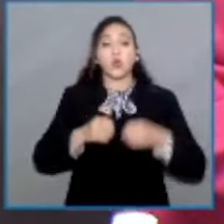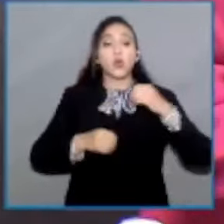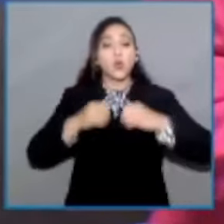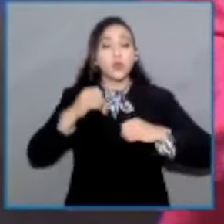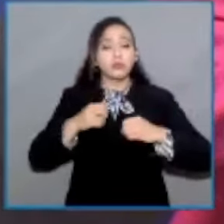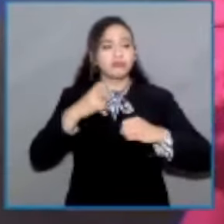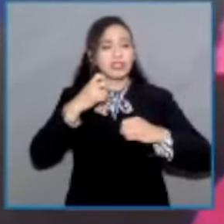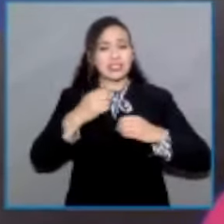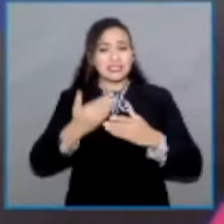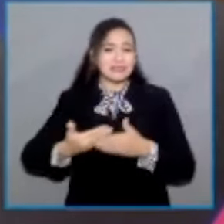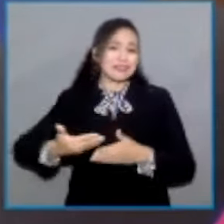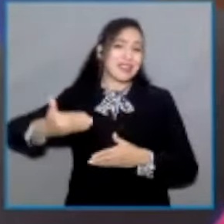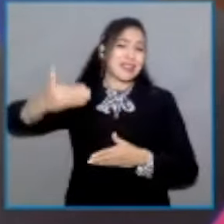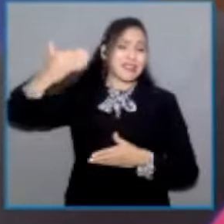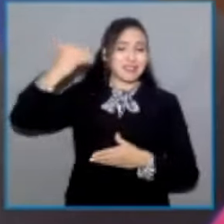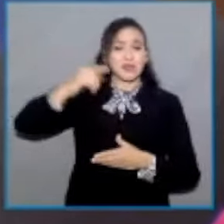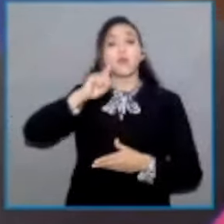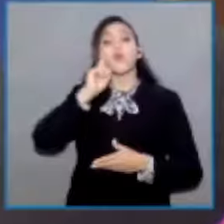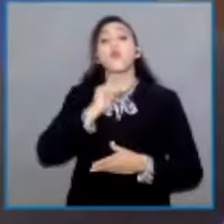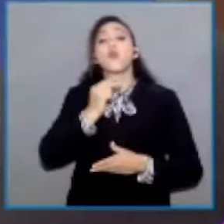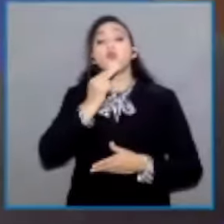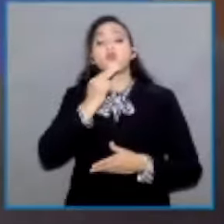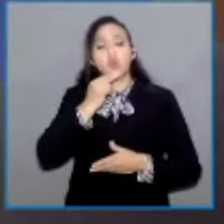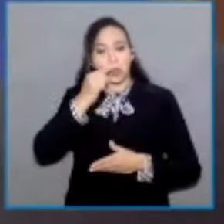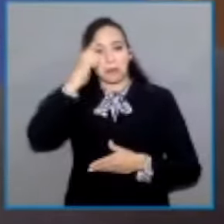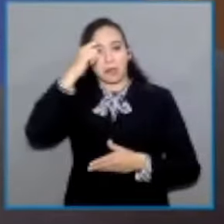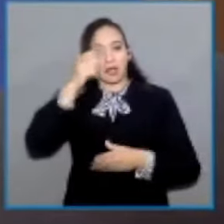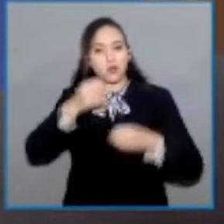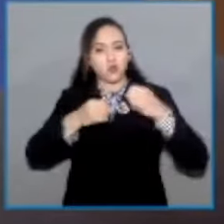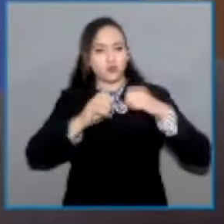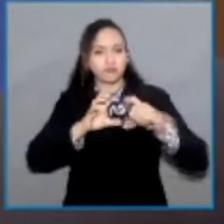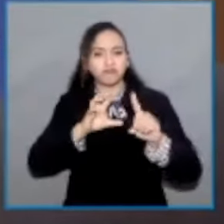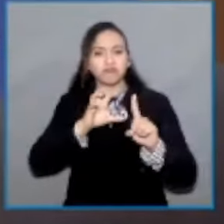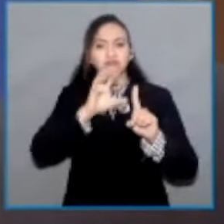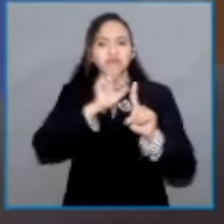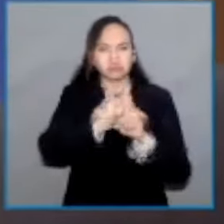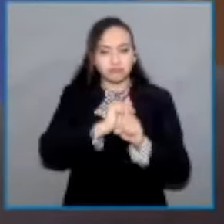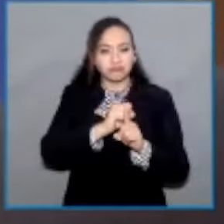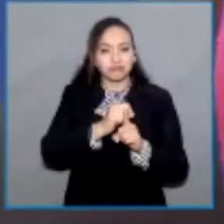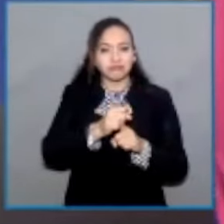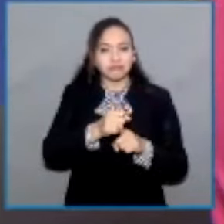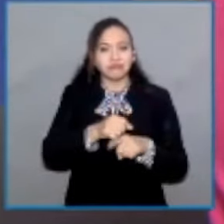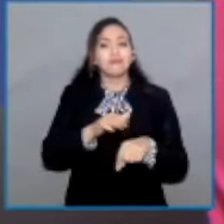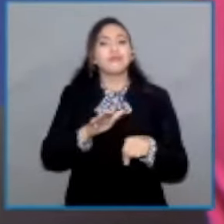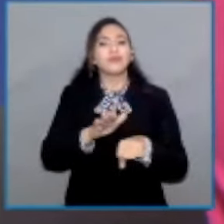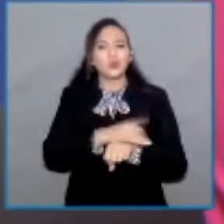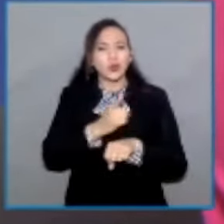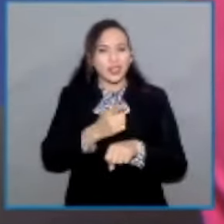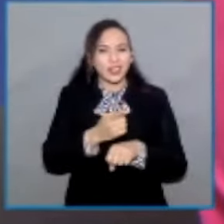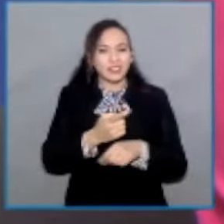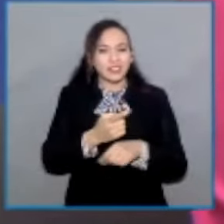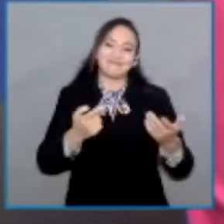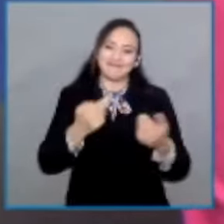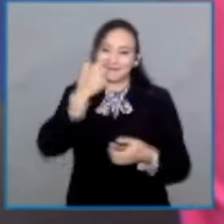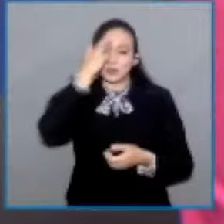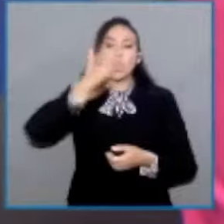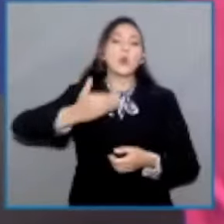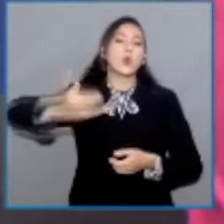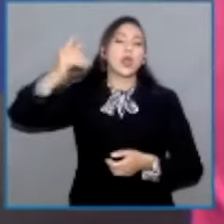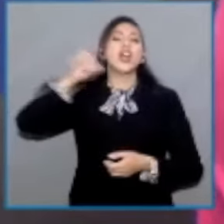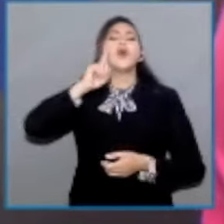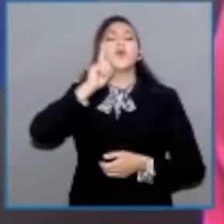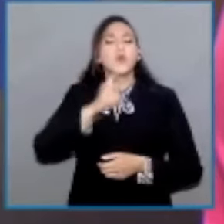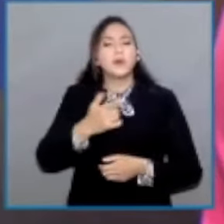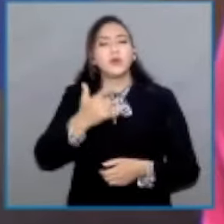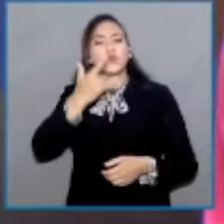las mujeres juzgadoras de México podamos hablar con rigurosidad, donde podamos argumentar y apelar a la